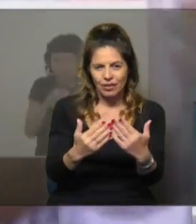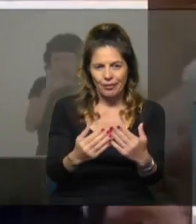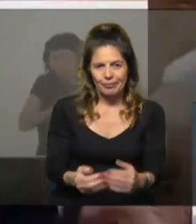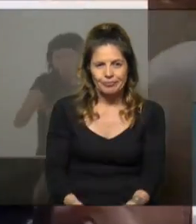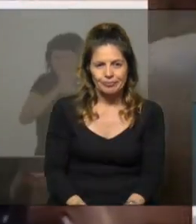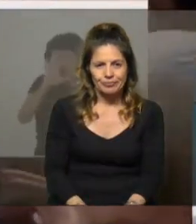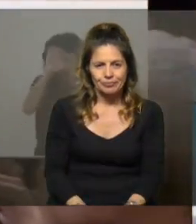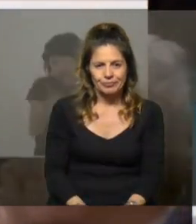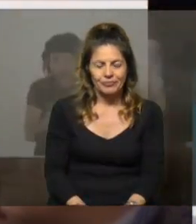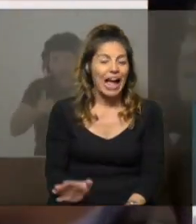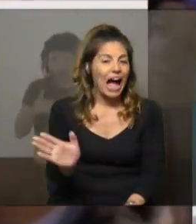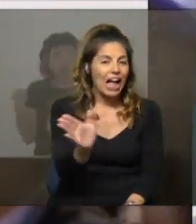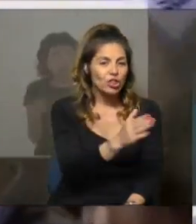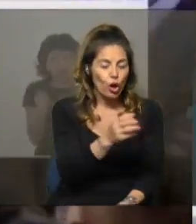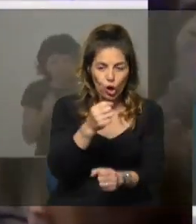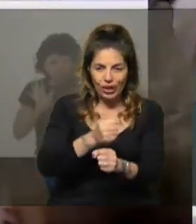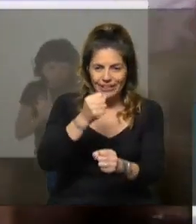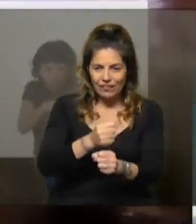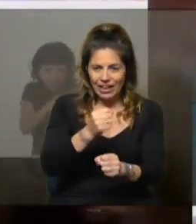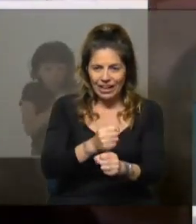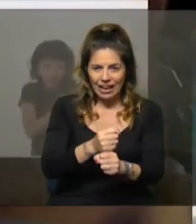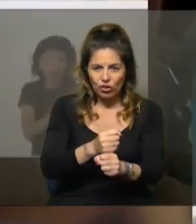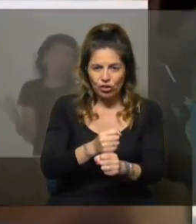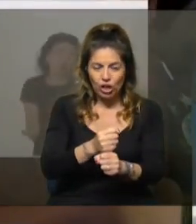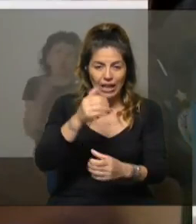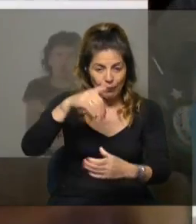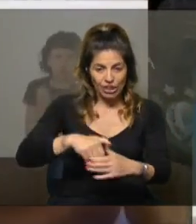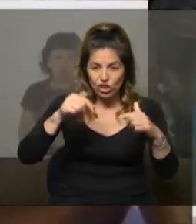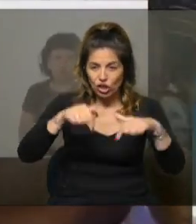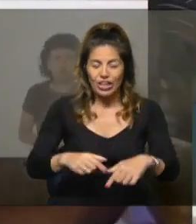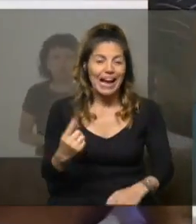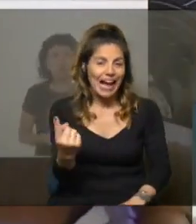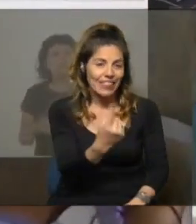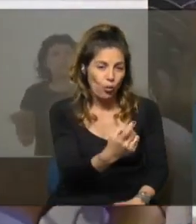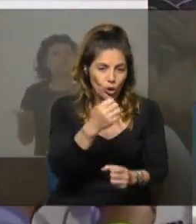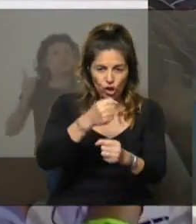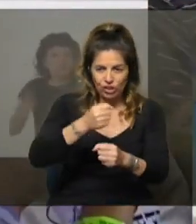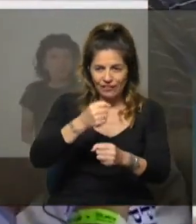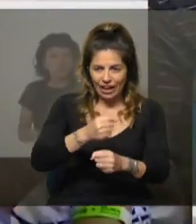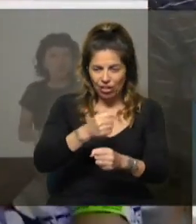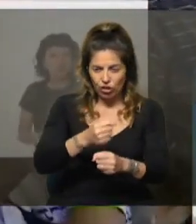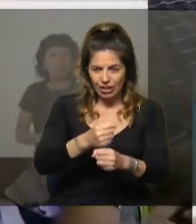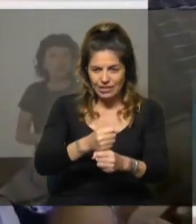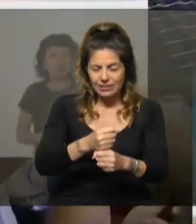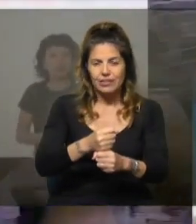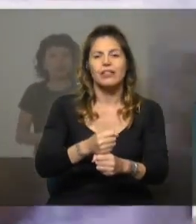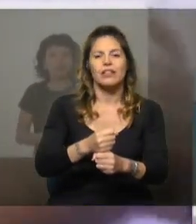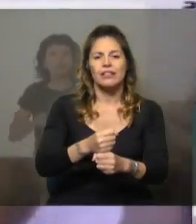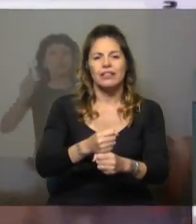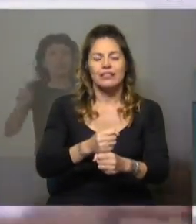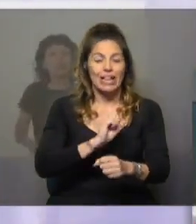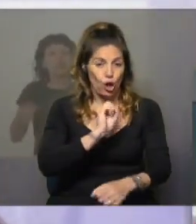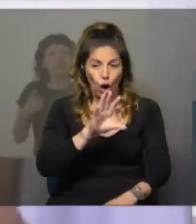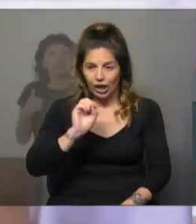agradecerle a todos los que trabajaron en el comicio de hoy a cada uno de los trabajadores y trabajadoras del